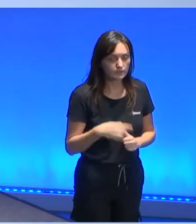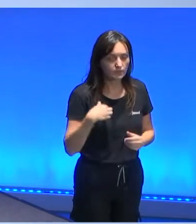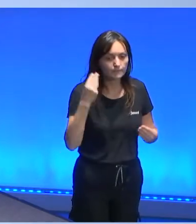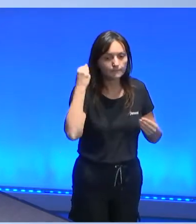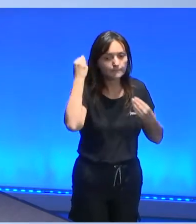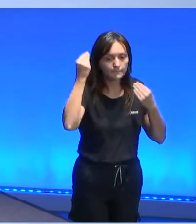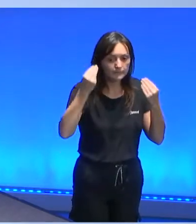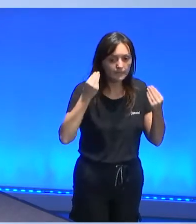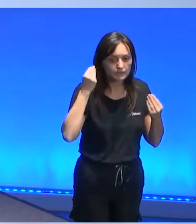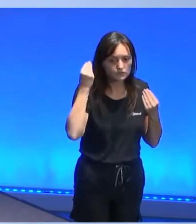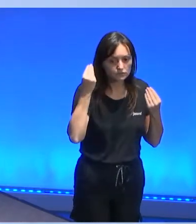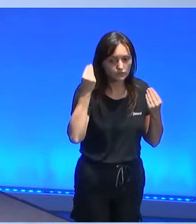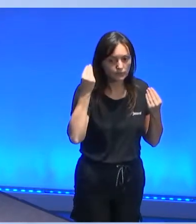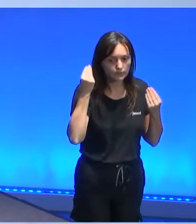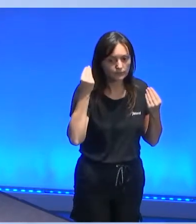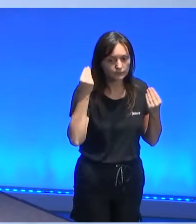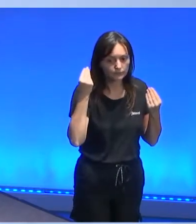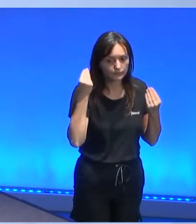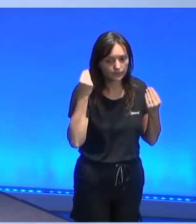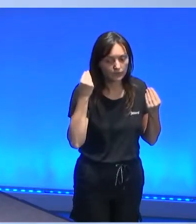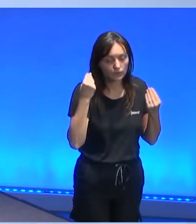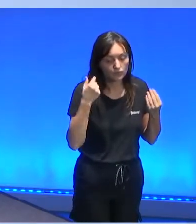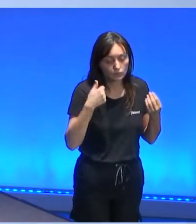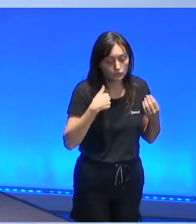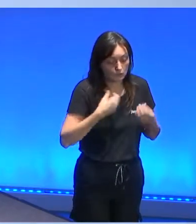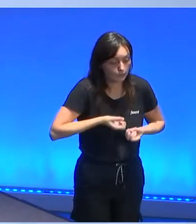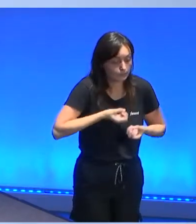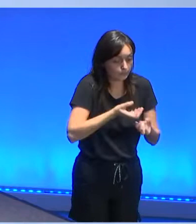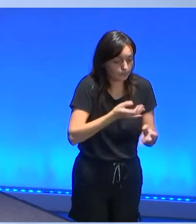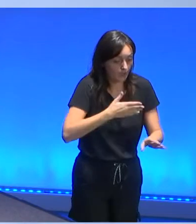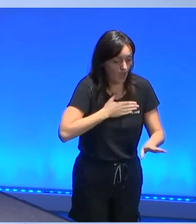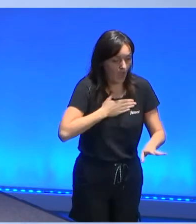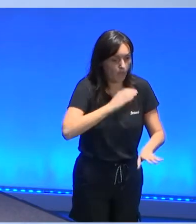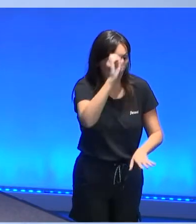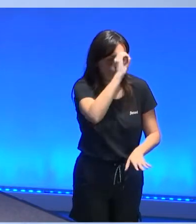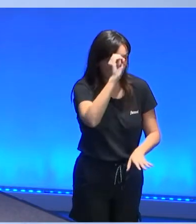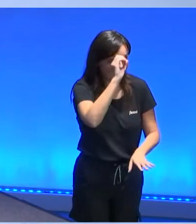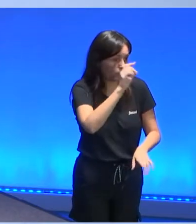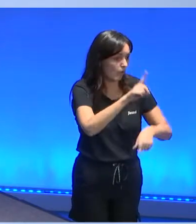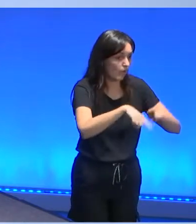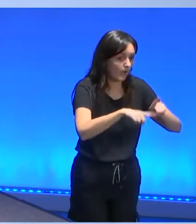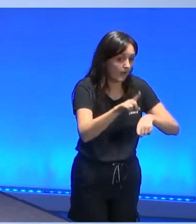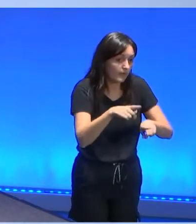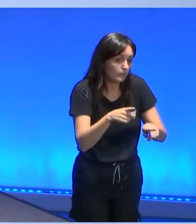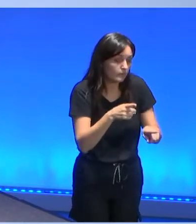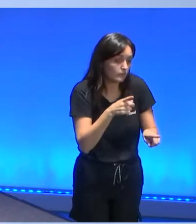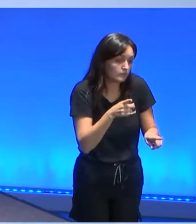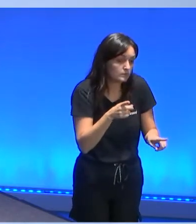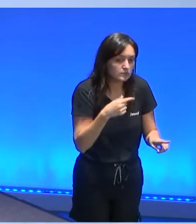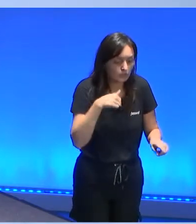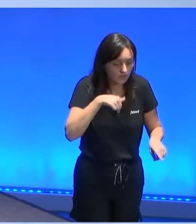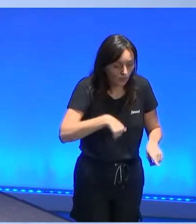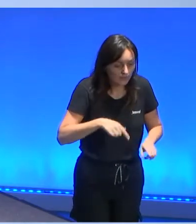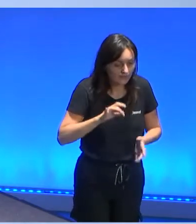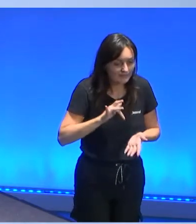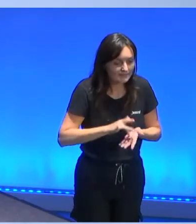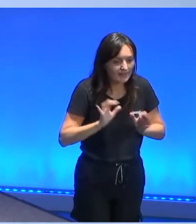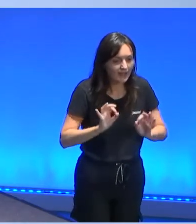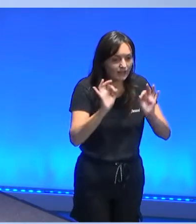pienso, porque lo que voy a decir todo el rato es lo que yo pienso y cada uno pues un poco que se adhiera al si quiere, que es un día especialmente